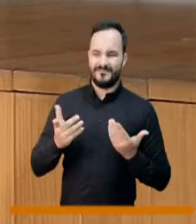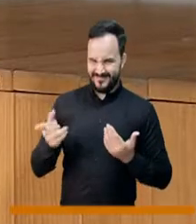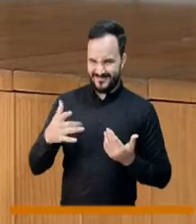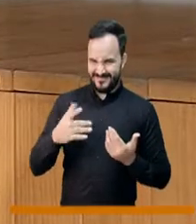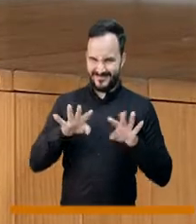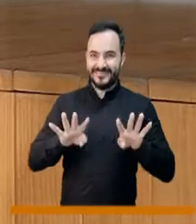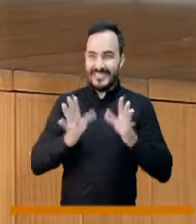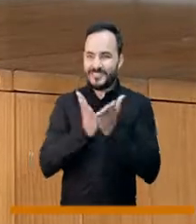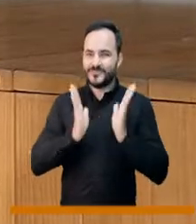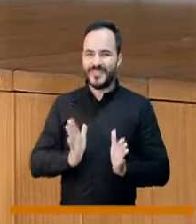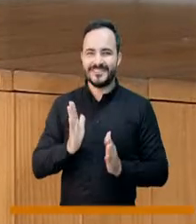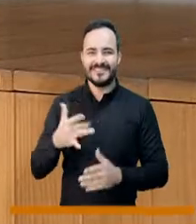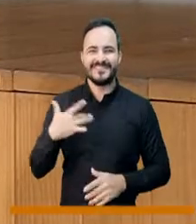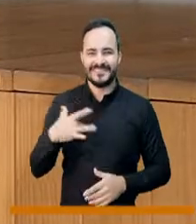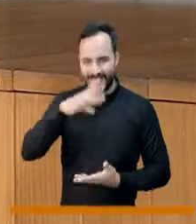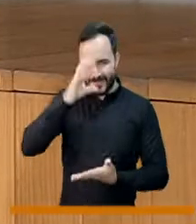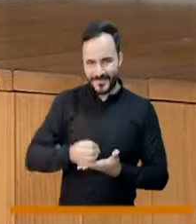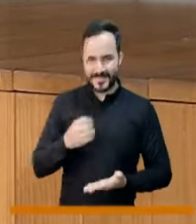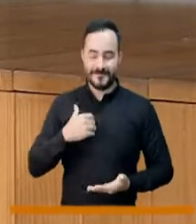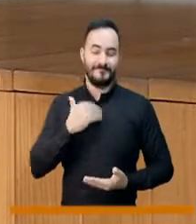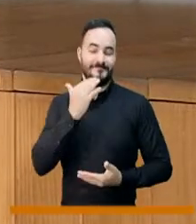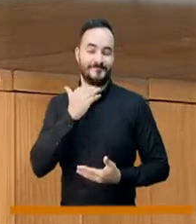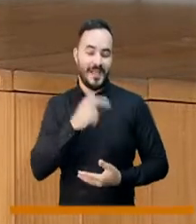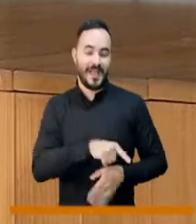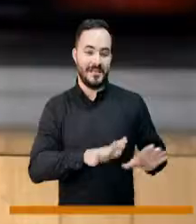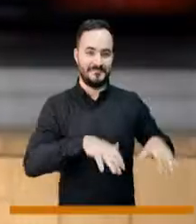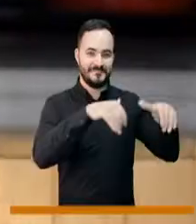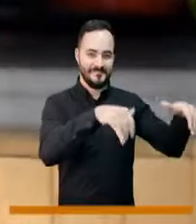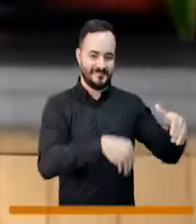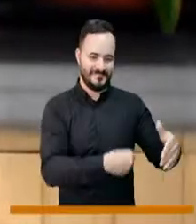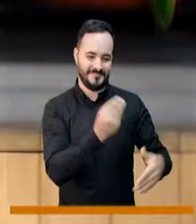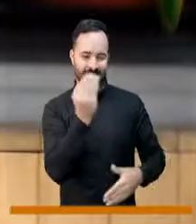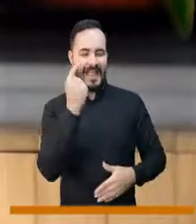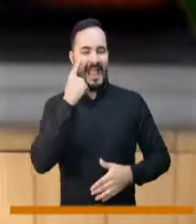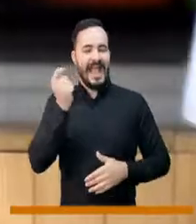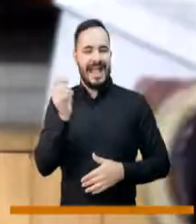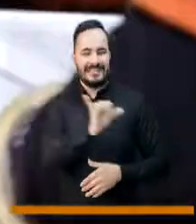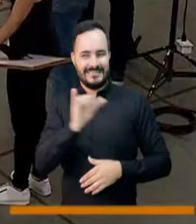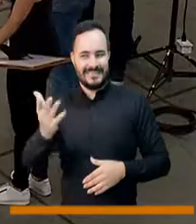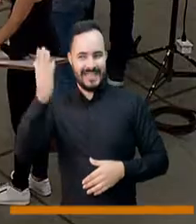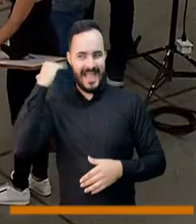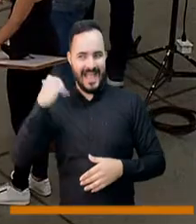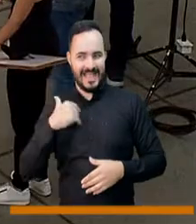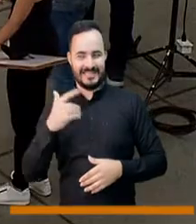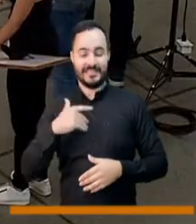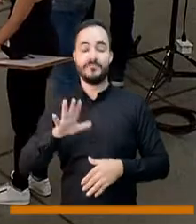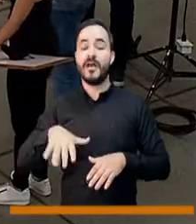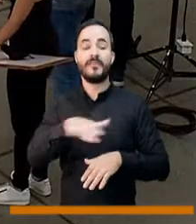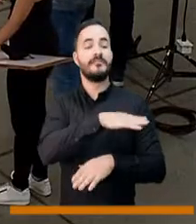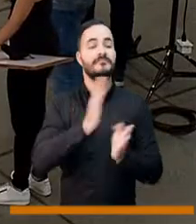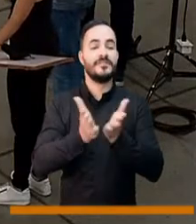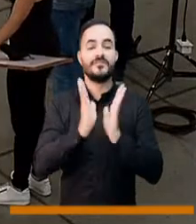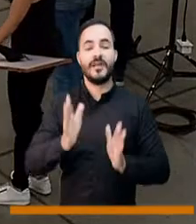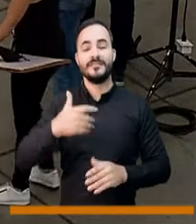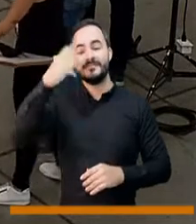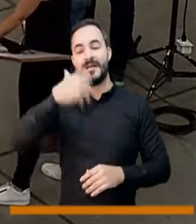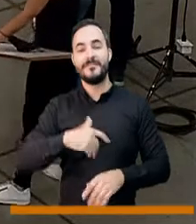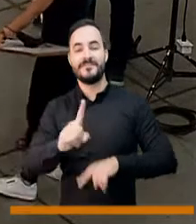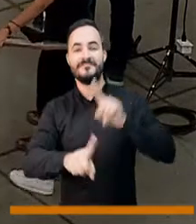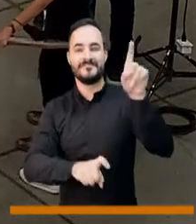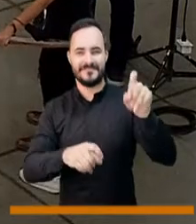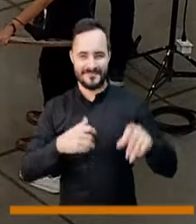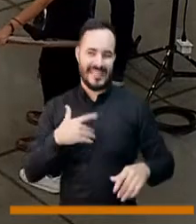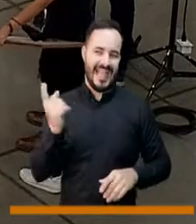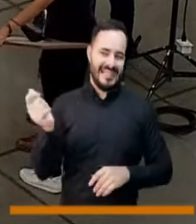quiz? Porque aquí tenemos la caja de Pandora, que se parece un poco a esa prueba rápida. Muchísimas